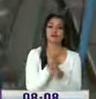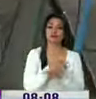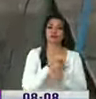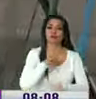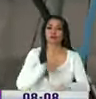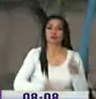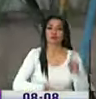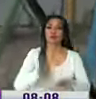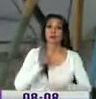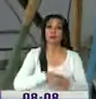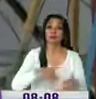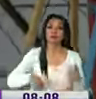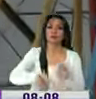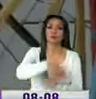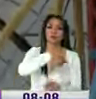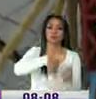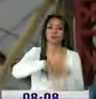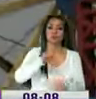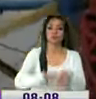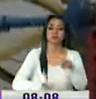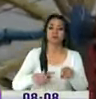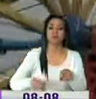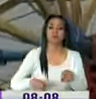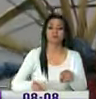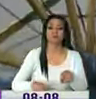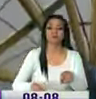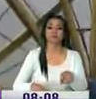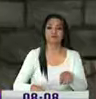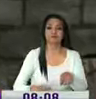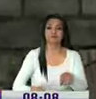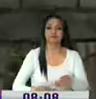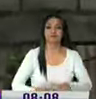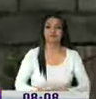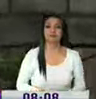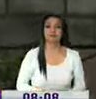debido a que el fuerte viento afectó el motor. En Quito informó Adriana Rojas.